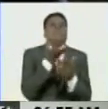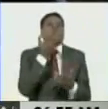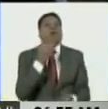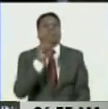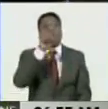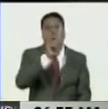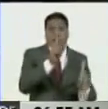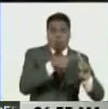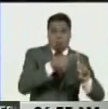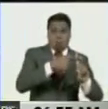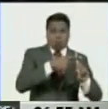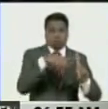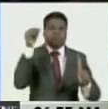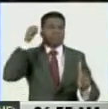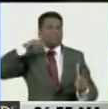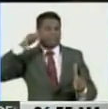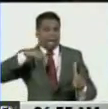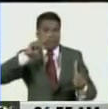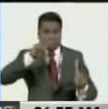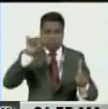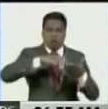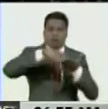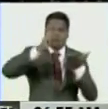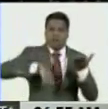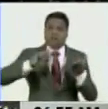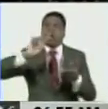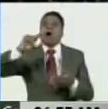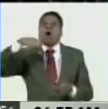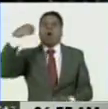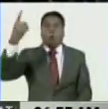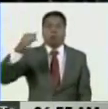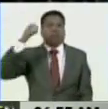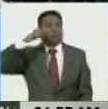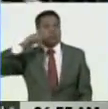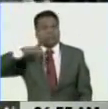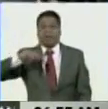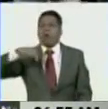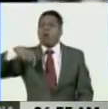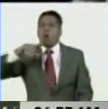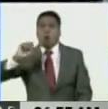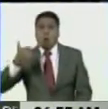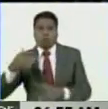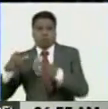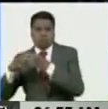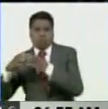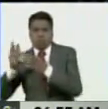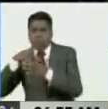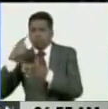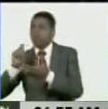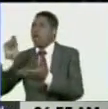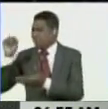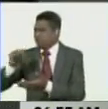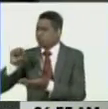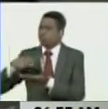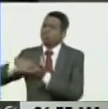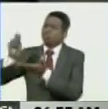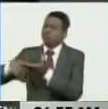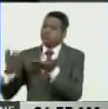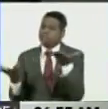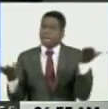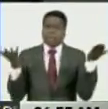semana fue a otro partido y se inscribió en otro partido, ¿qué sucede? Que la que queda